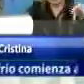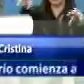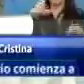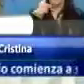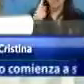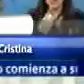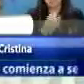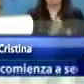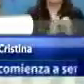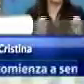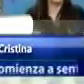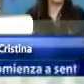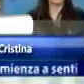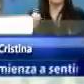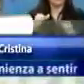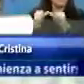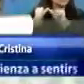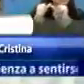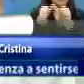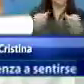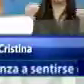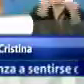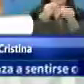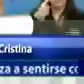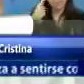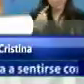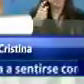saben cuánto tiempo más continuará su búsqueda.